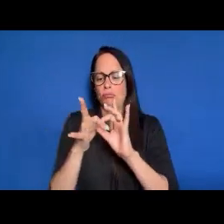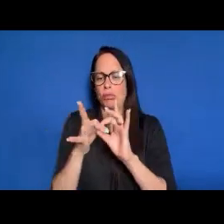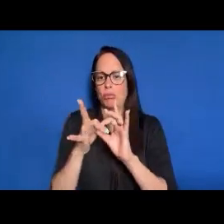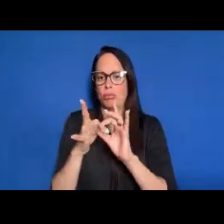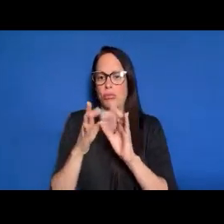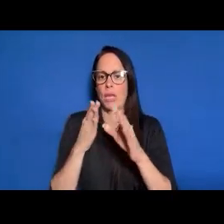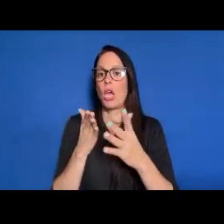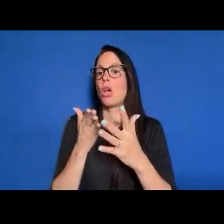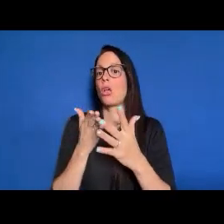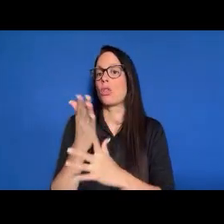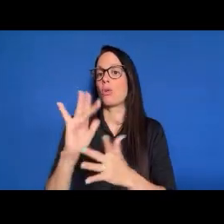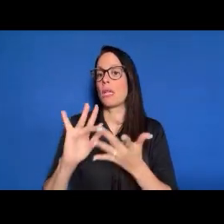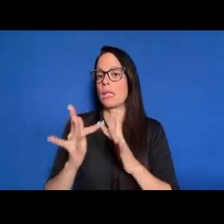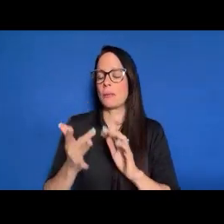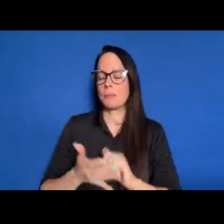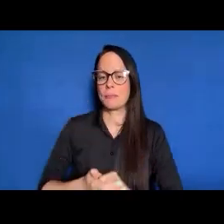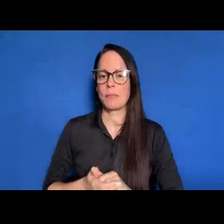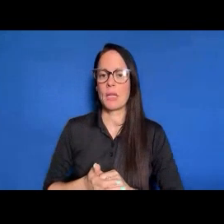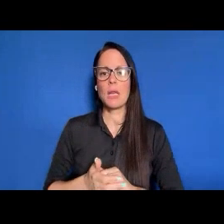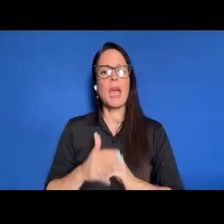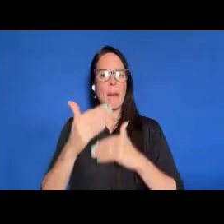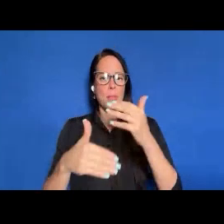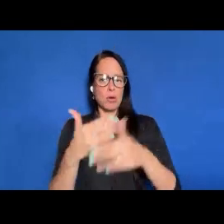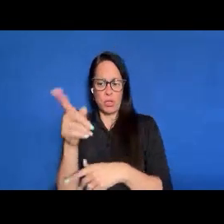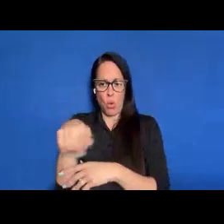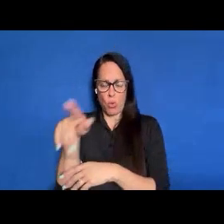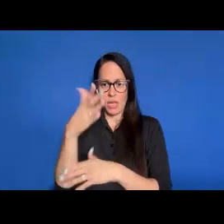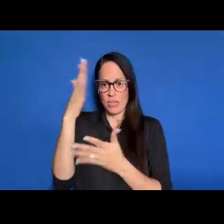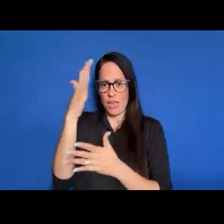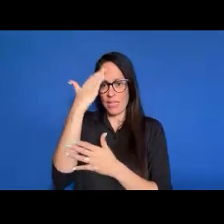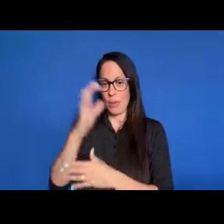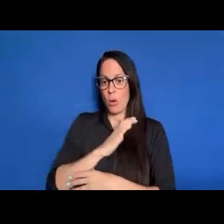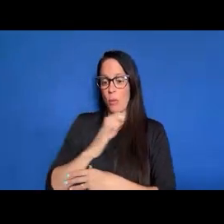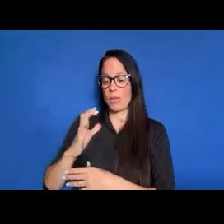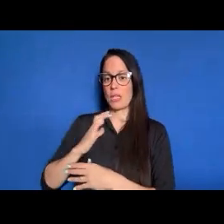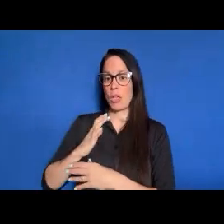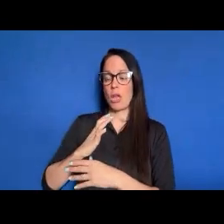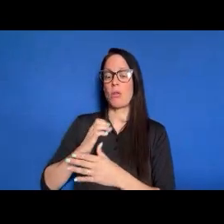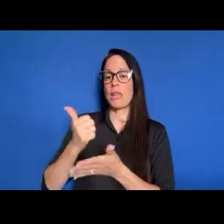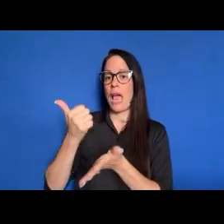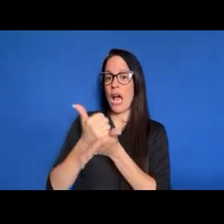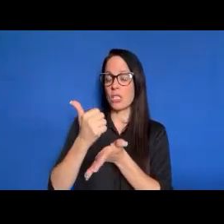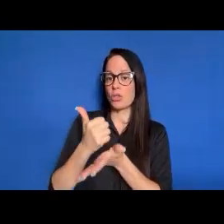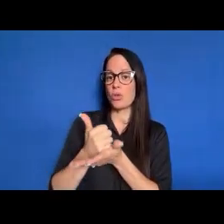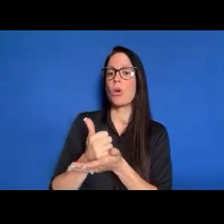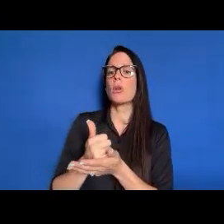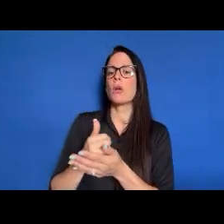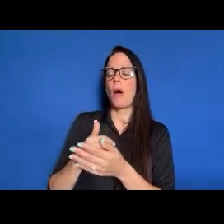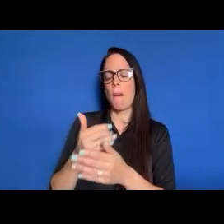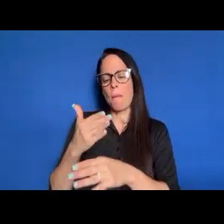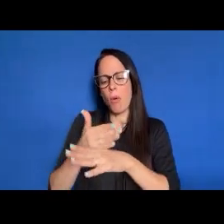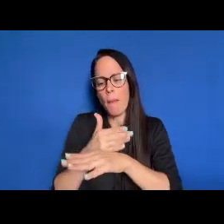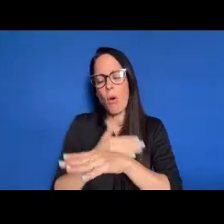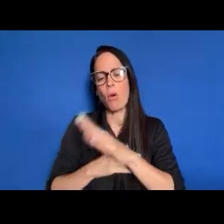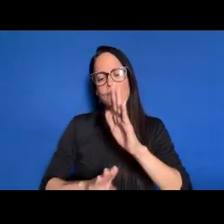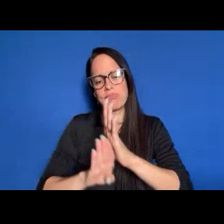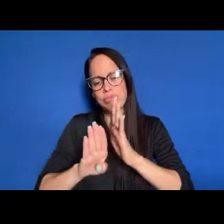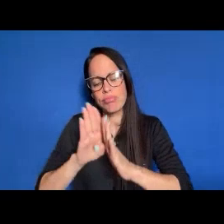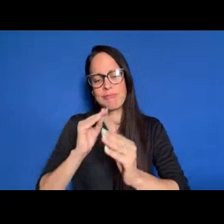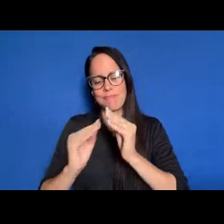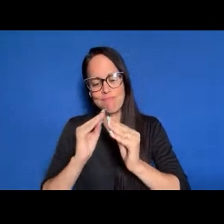Todo este proceso, ¿verdad? Como conocen aquí los miembros del comité asesor, es uno que se lleva formando y construyendo desde hace más de 1 año y